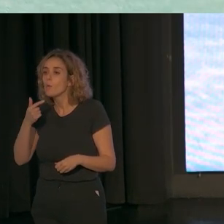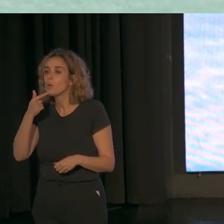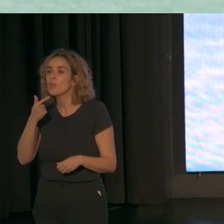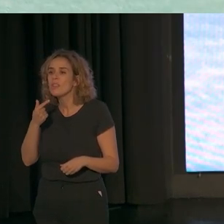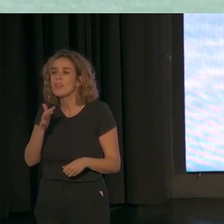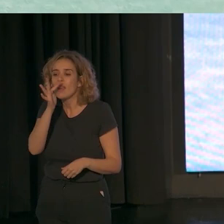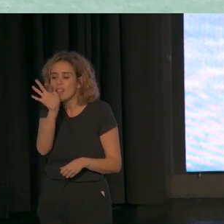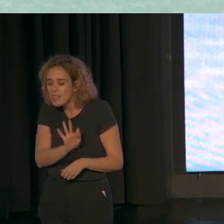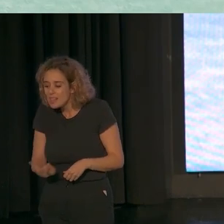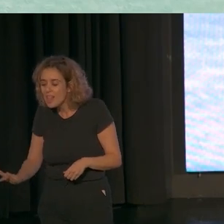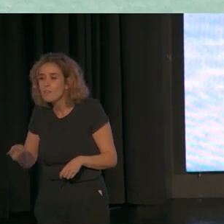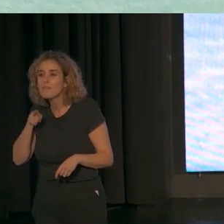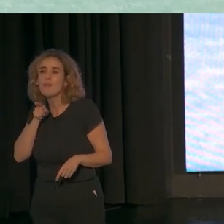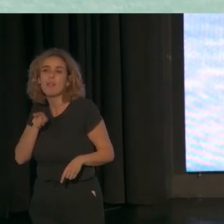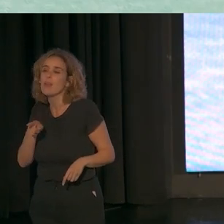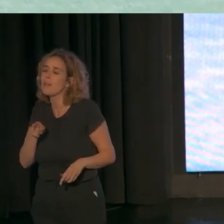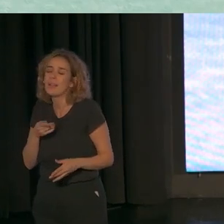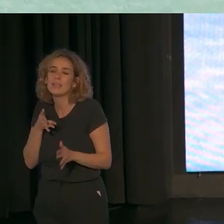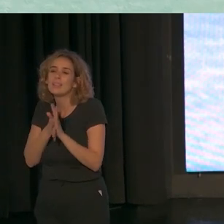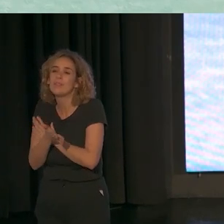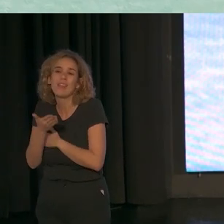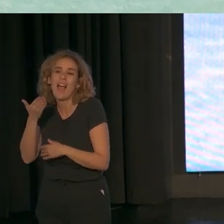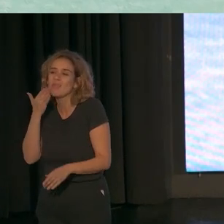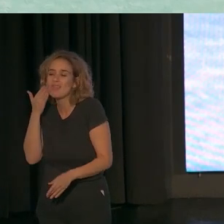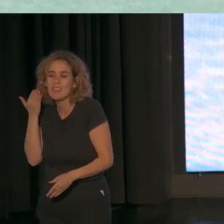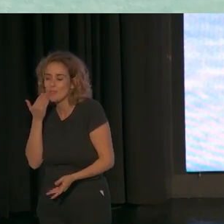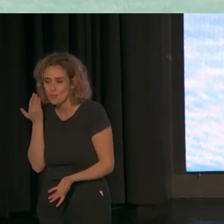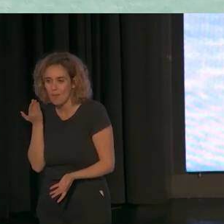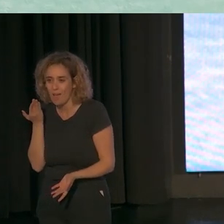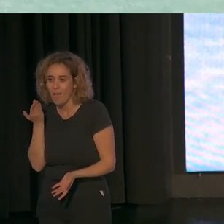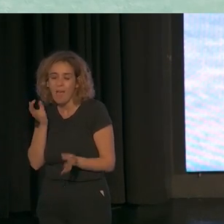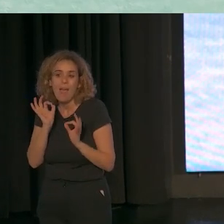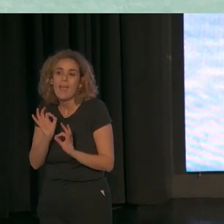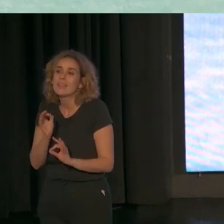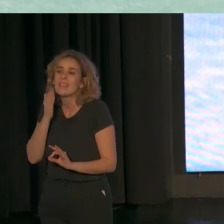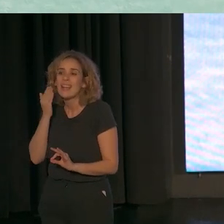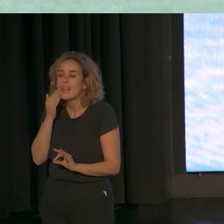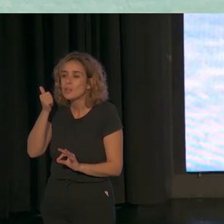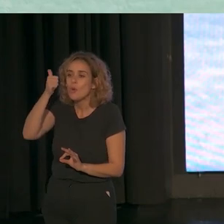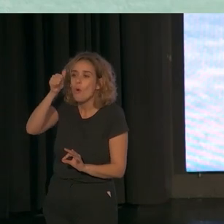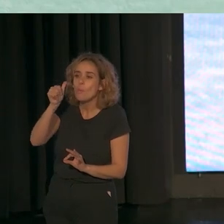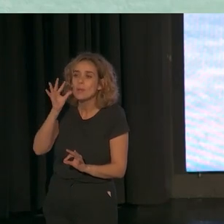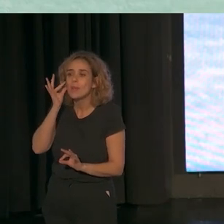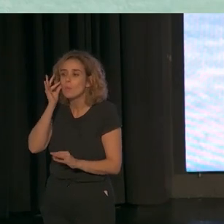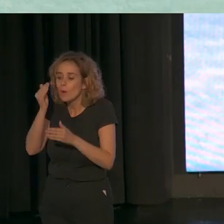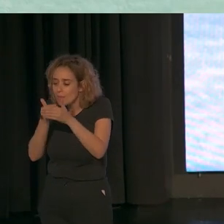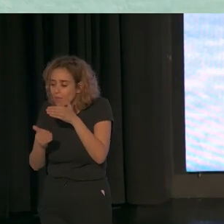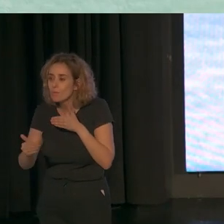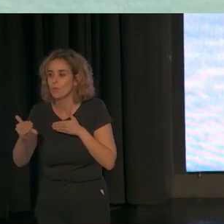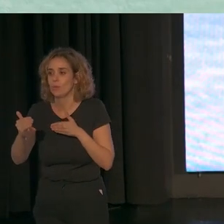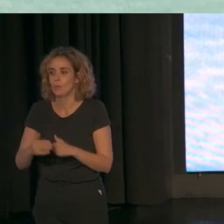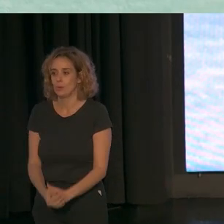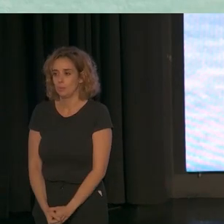infancia para él es ternura es el cariño para el hombre y la mujer del